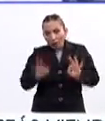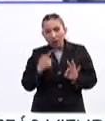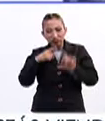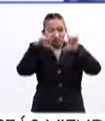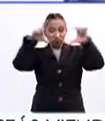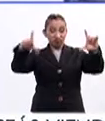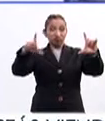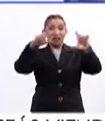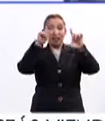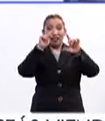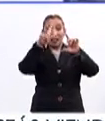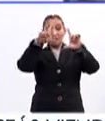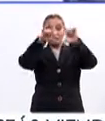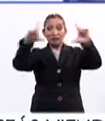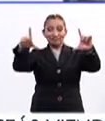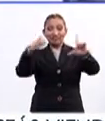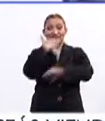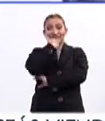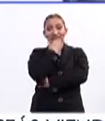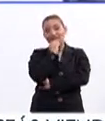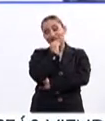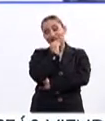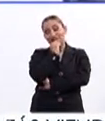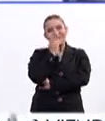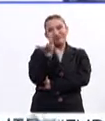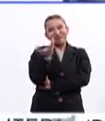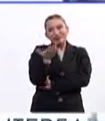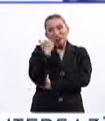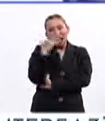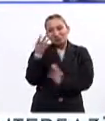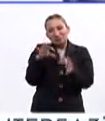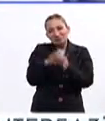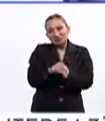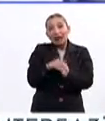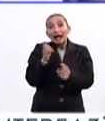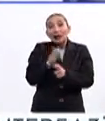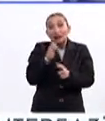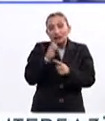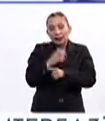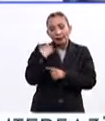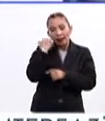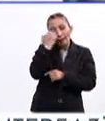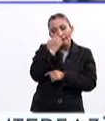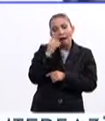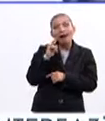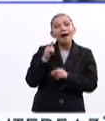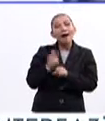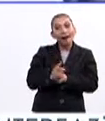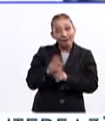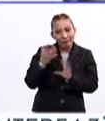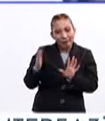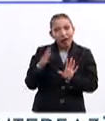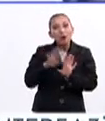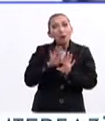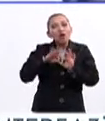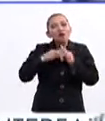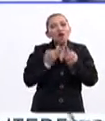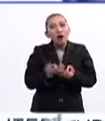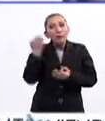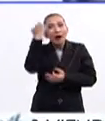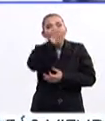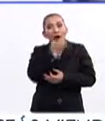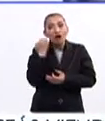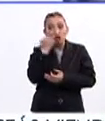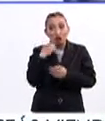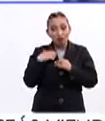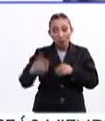una proyección geométricamente correcta, vamos a decir, ¿no? Entonces, a partir de ahí, se detecta con un mecanismo de evaluación que